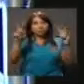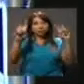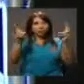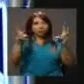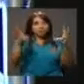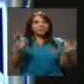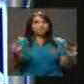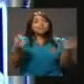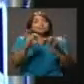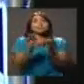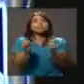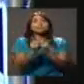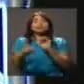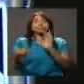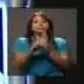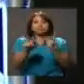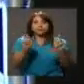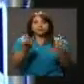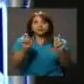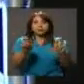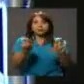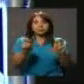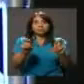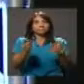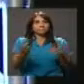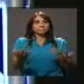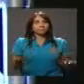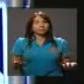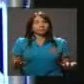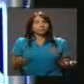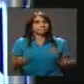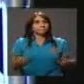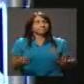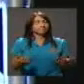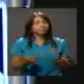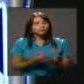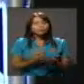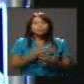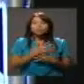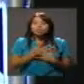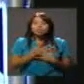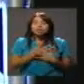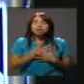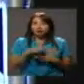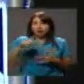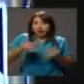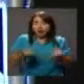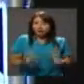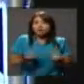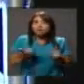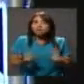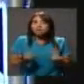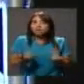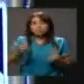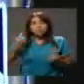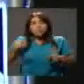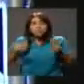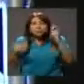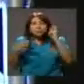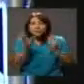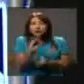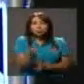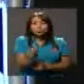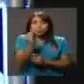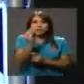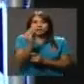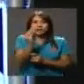con el derecho a la educación es lamentable que hoy a los muchachos y a las muchachas se les tenga que